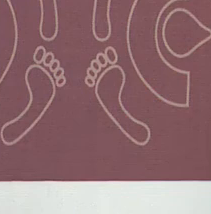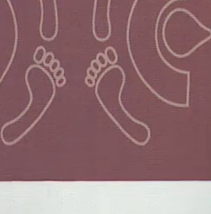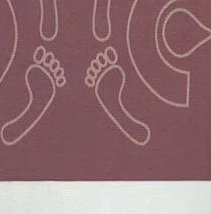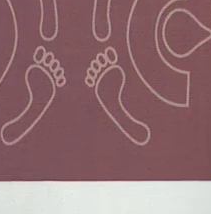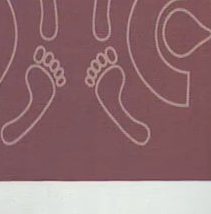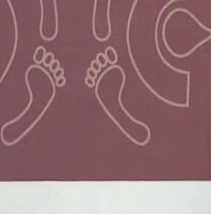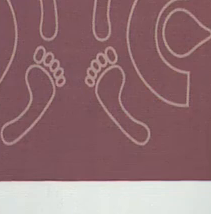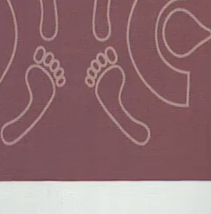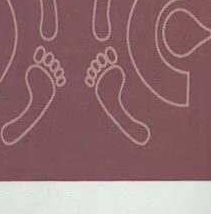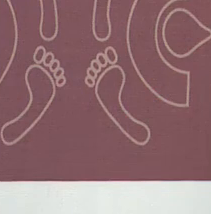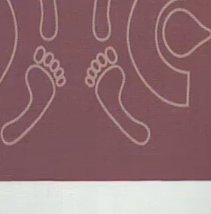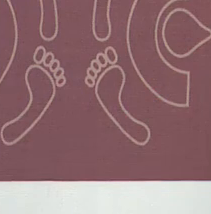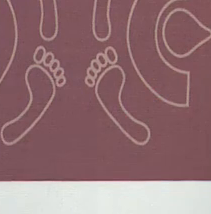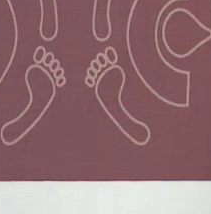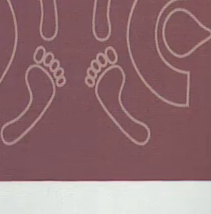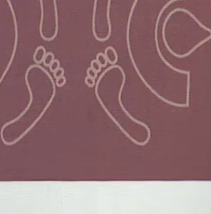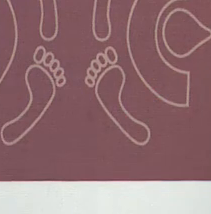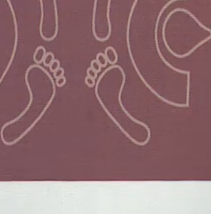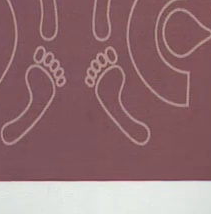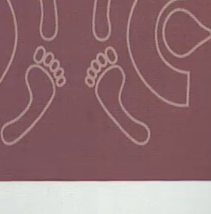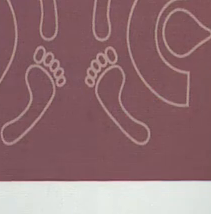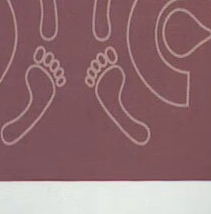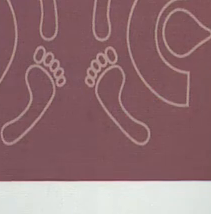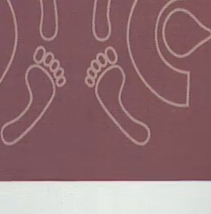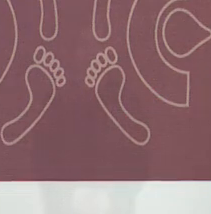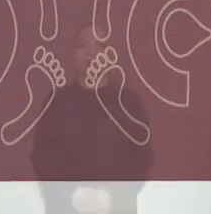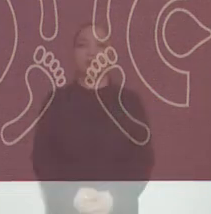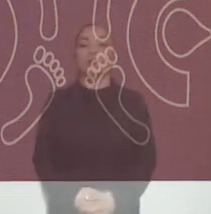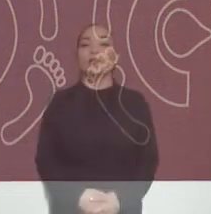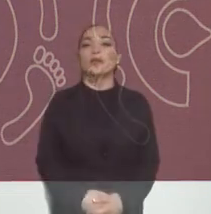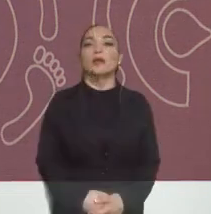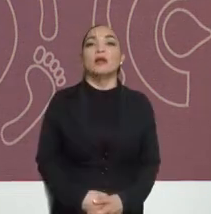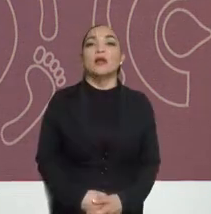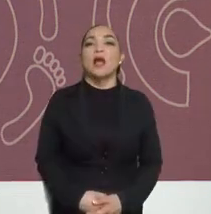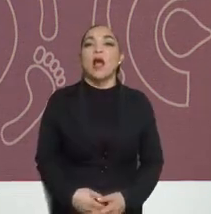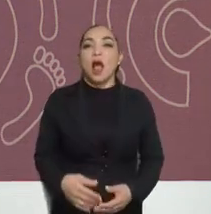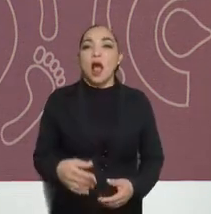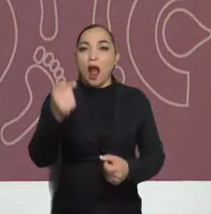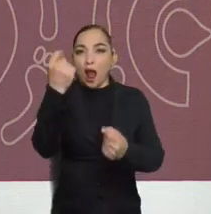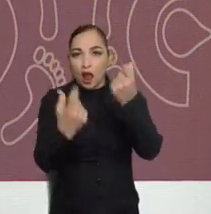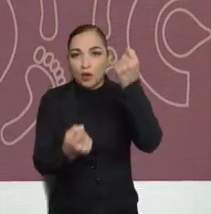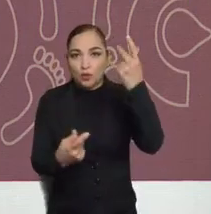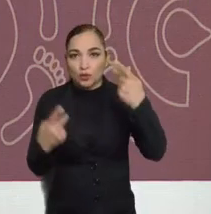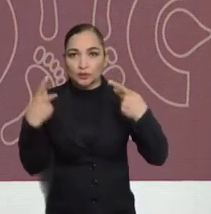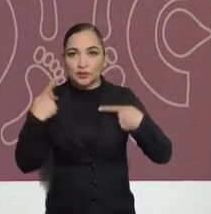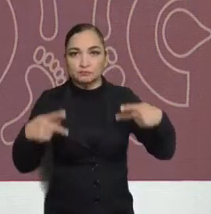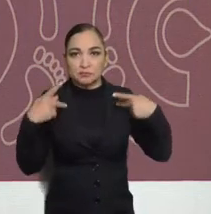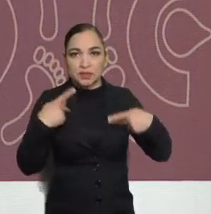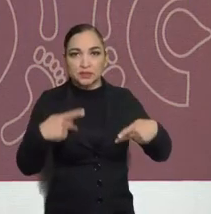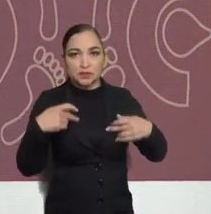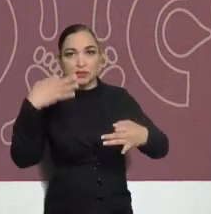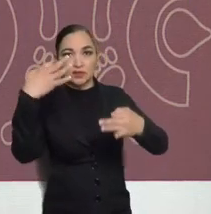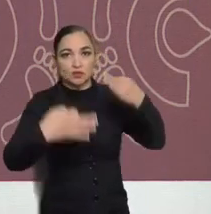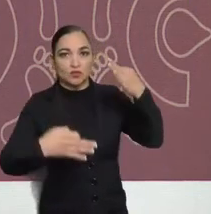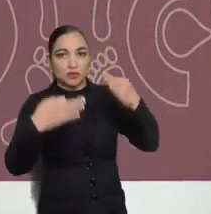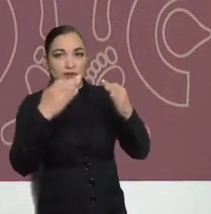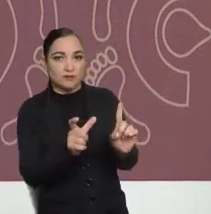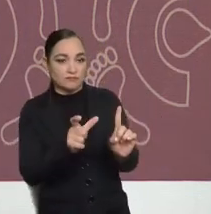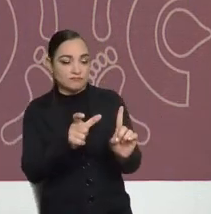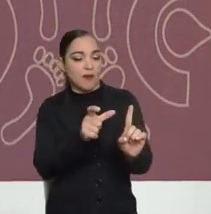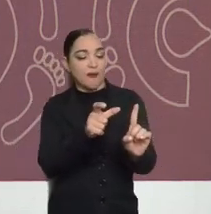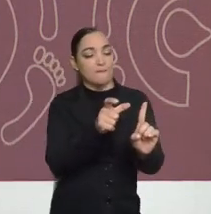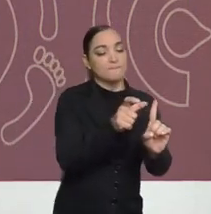del Consejo Universitario han promovido juicios de amparo en contra de determinadas disposiciones de la ley,